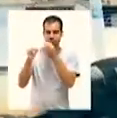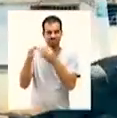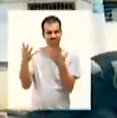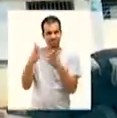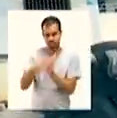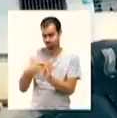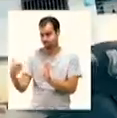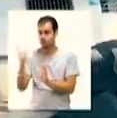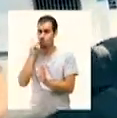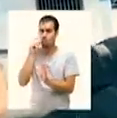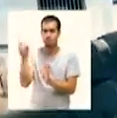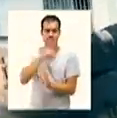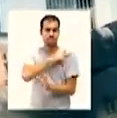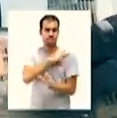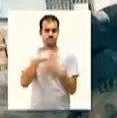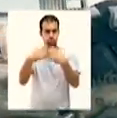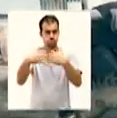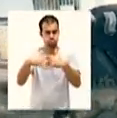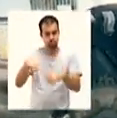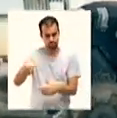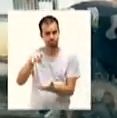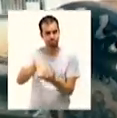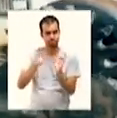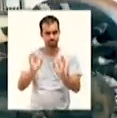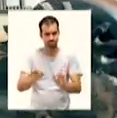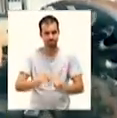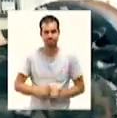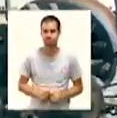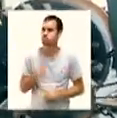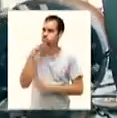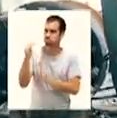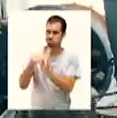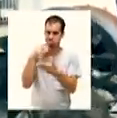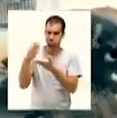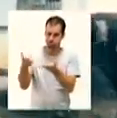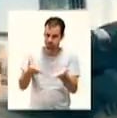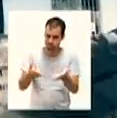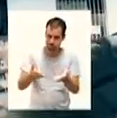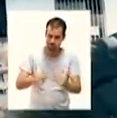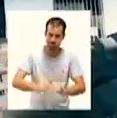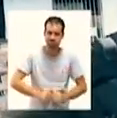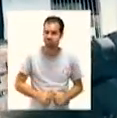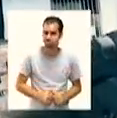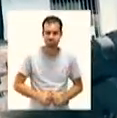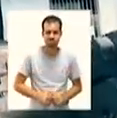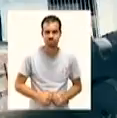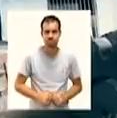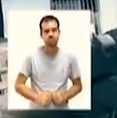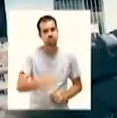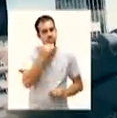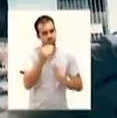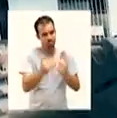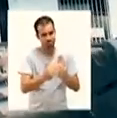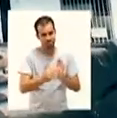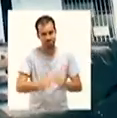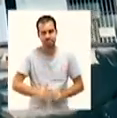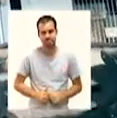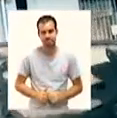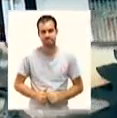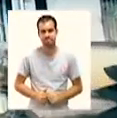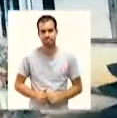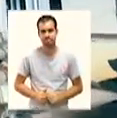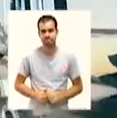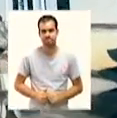Domínguez, quien es el jefe de producción del Central. Muy buenas tardes, Rolando. Bienvenido a nuestro programa Jóvenes por la Vida. Buenas tardes. Rolando, a